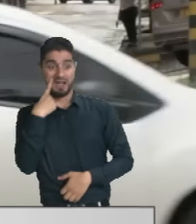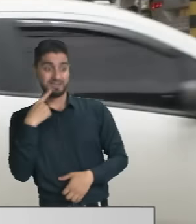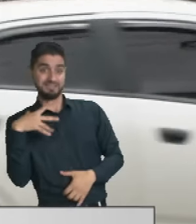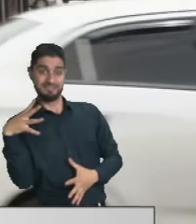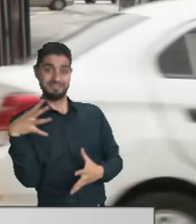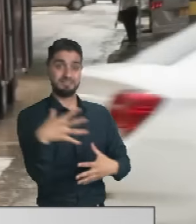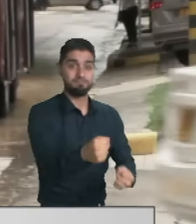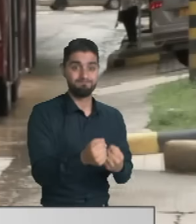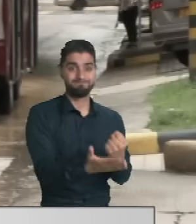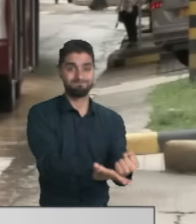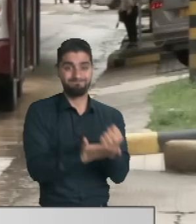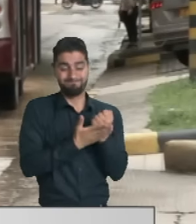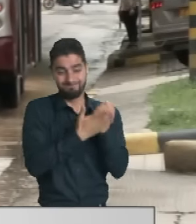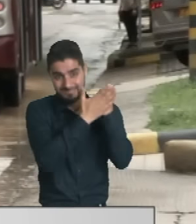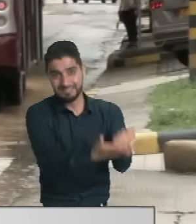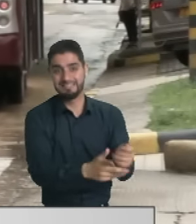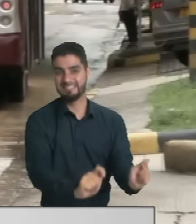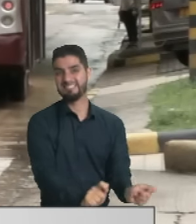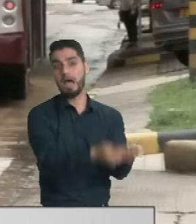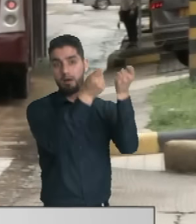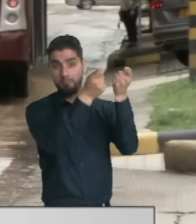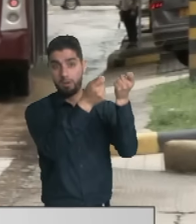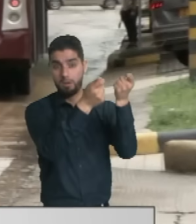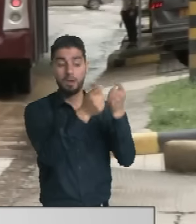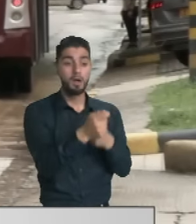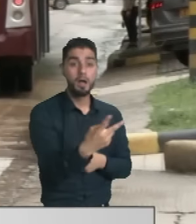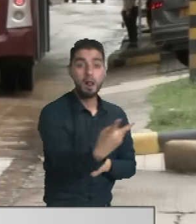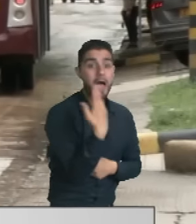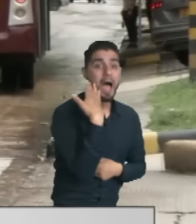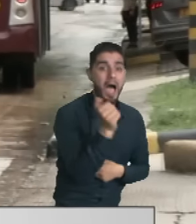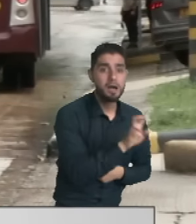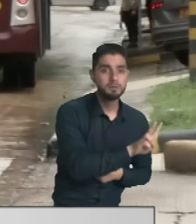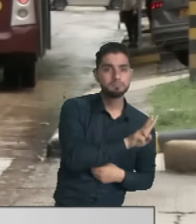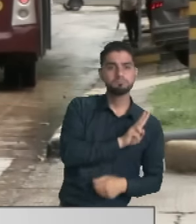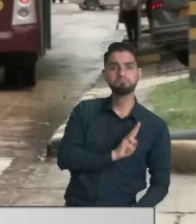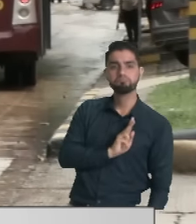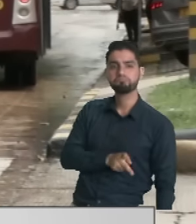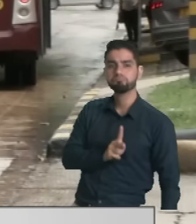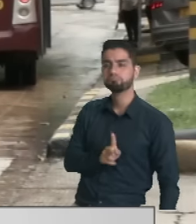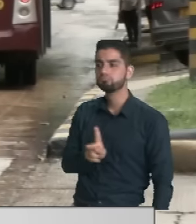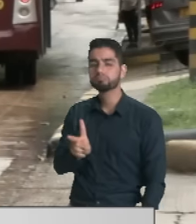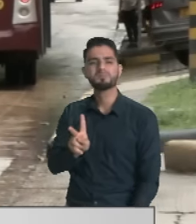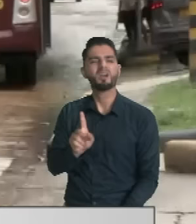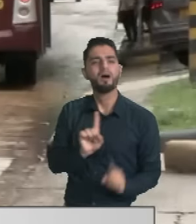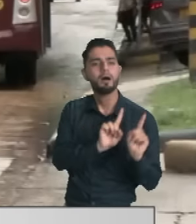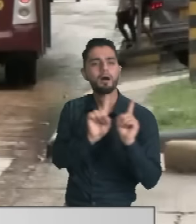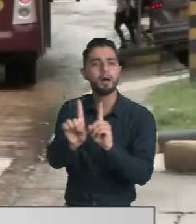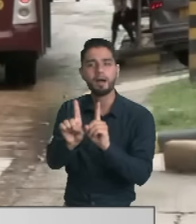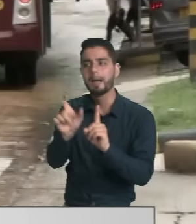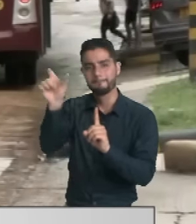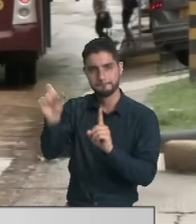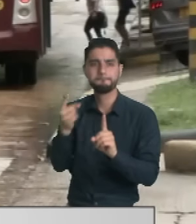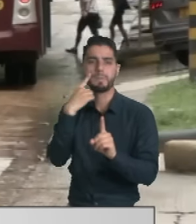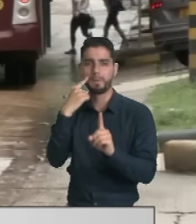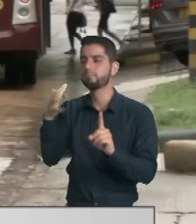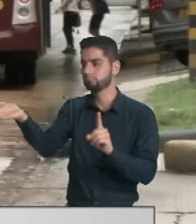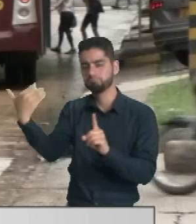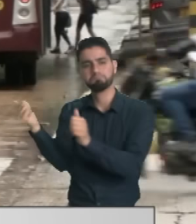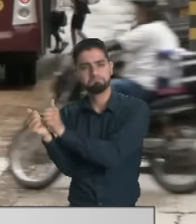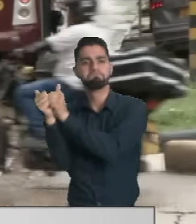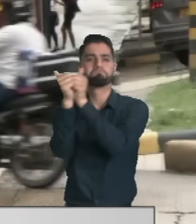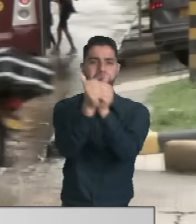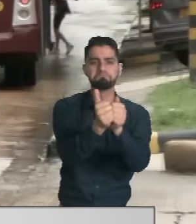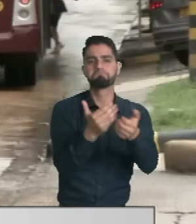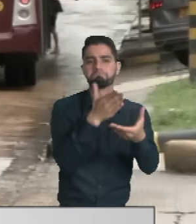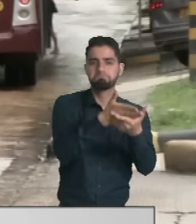iban a buscarlo a su progenitor a una cita médica en un centro asistencial de la calle 85